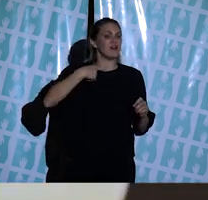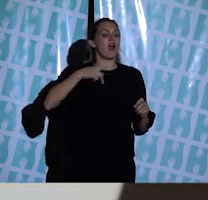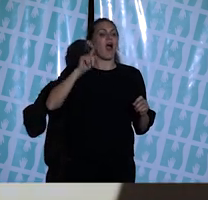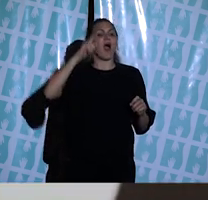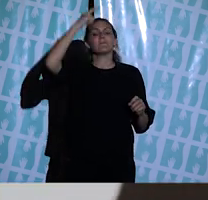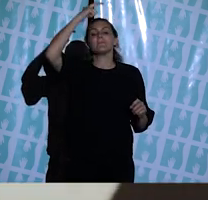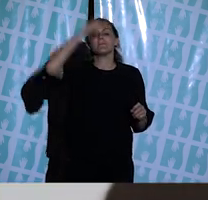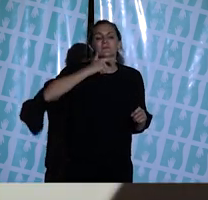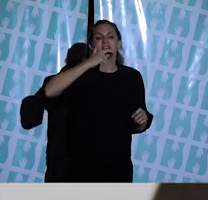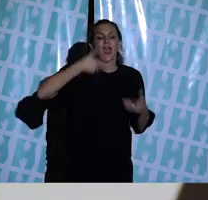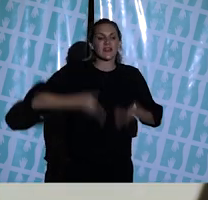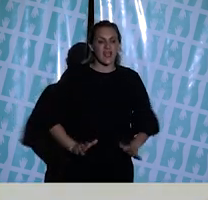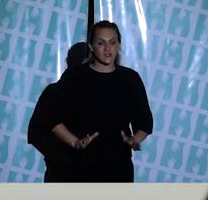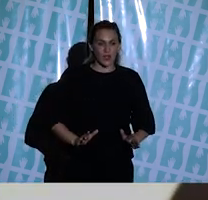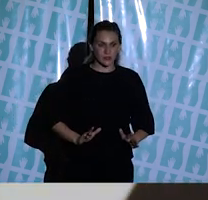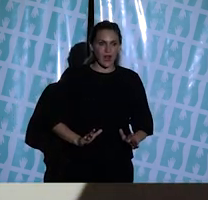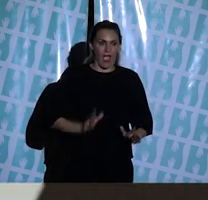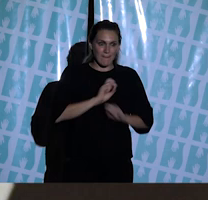pero no visión. Muchas gracias.